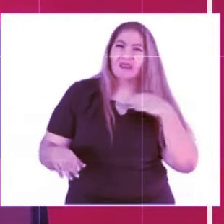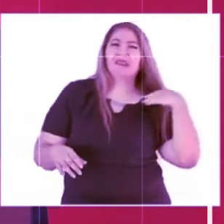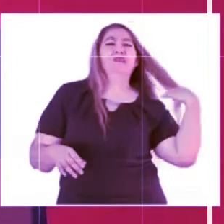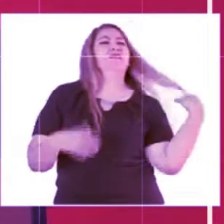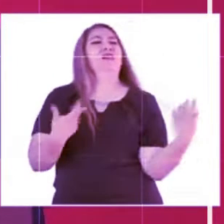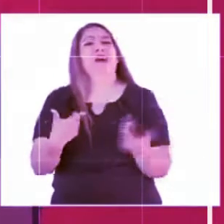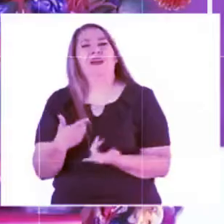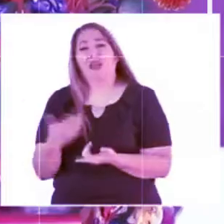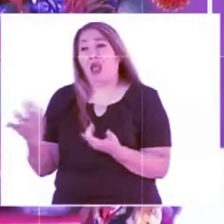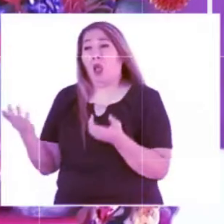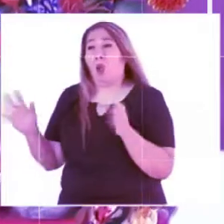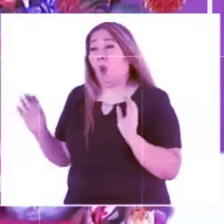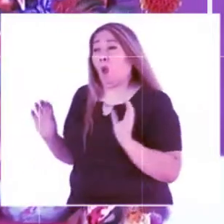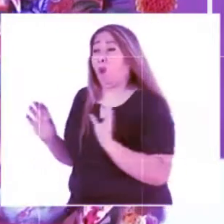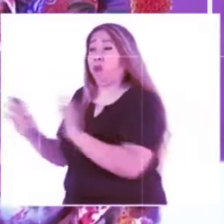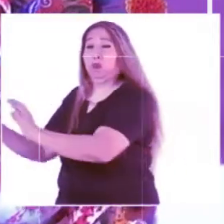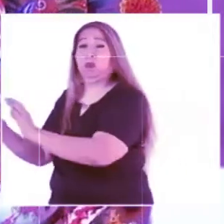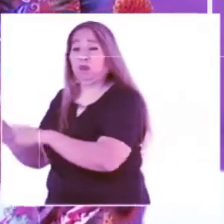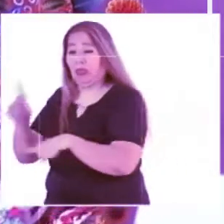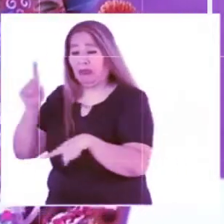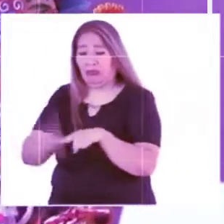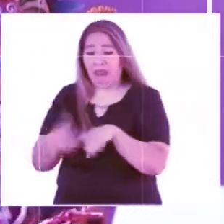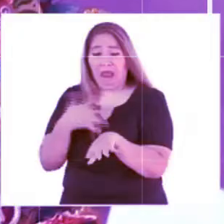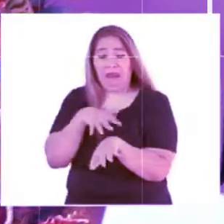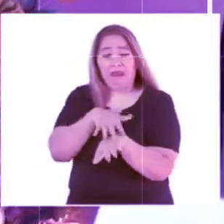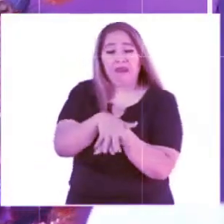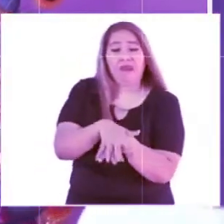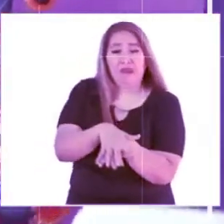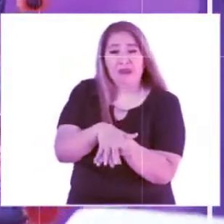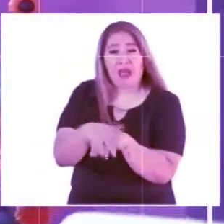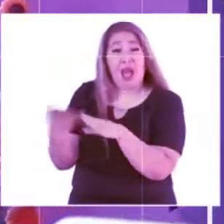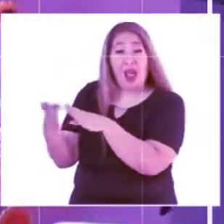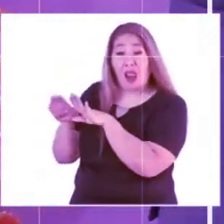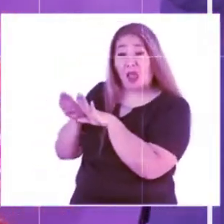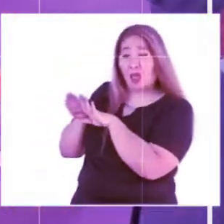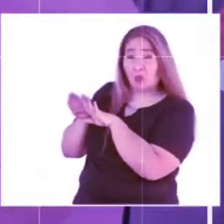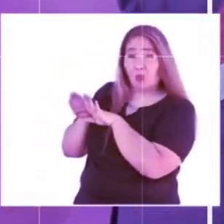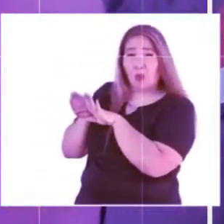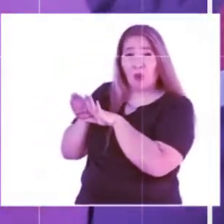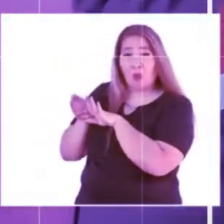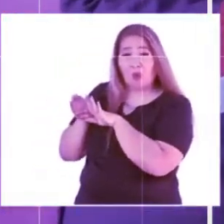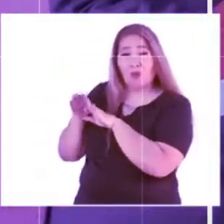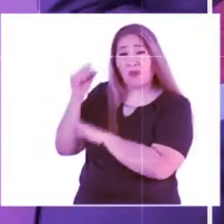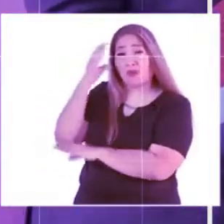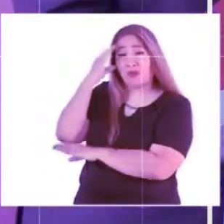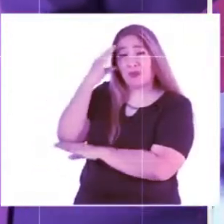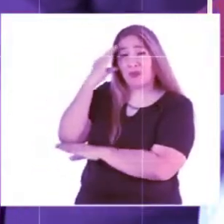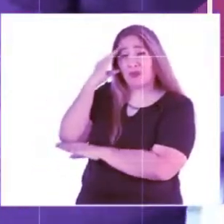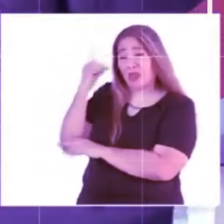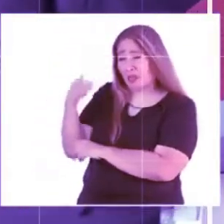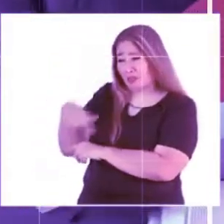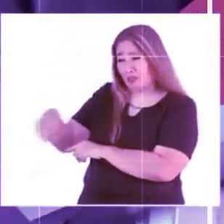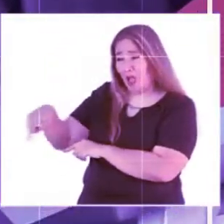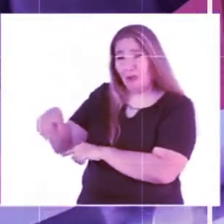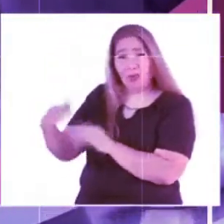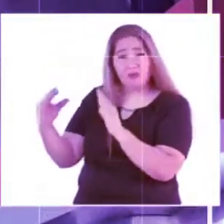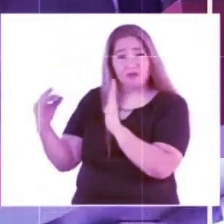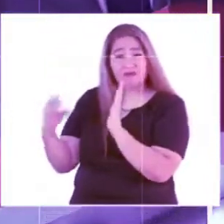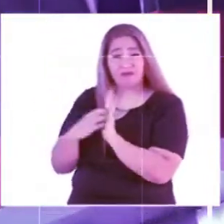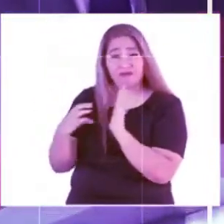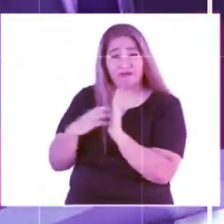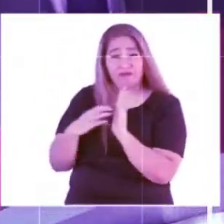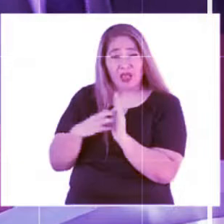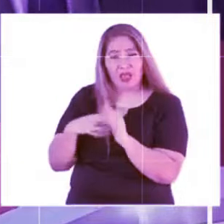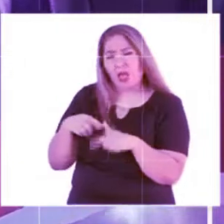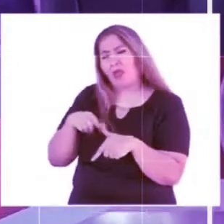en los graneros, descalzos a las puertas de sus cuartos de adobe. Un par